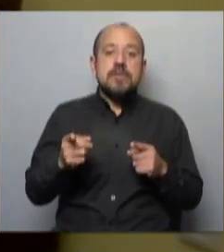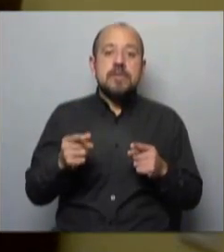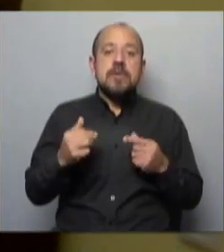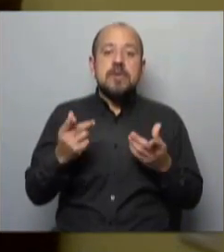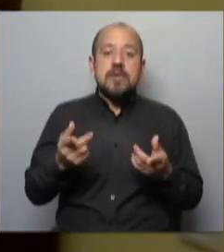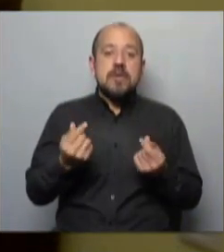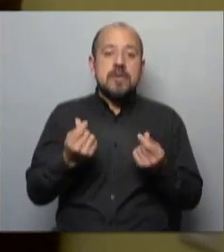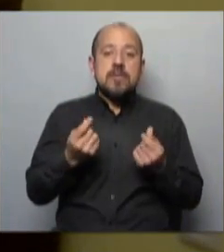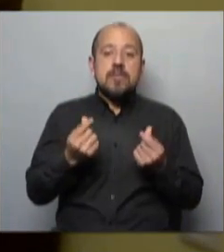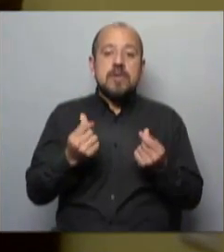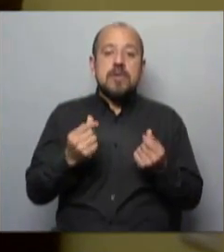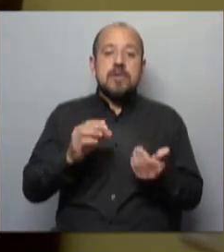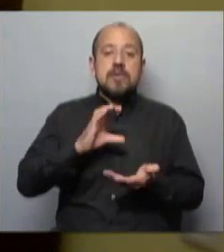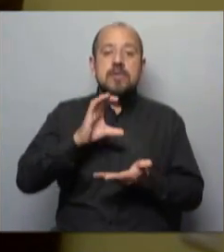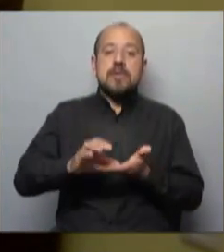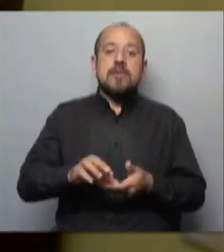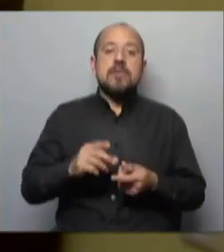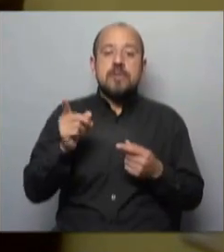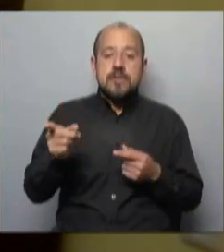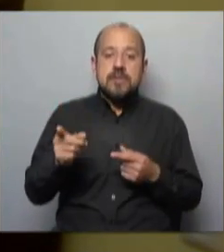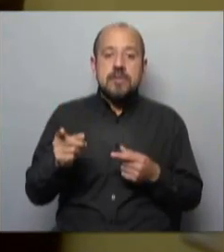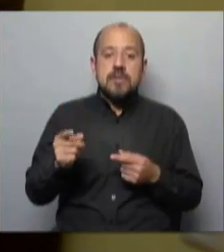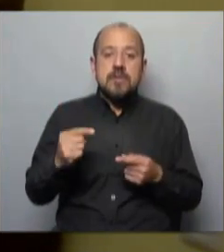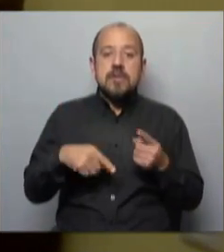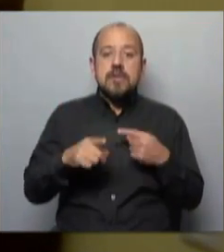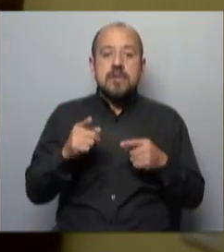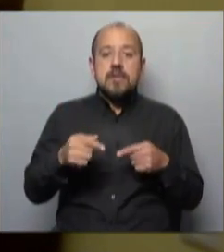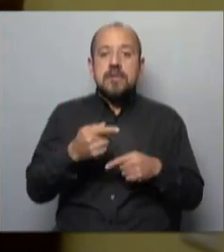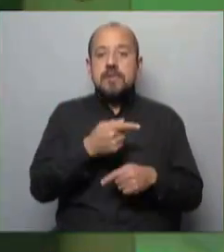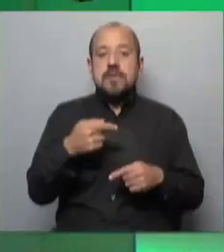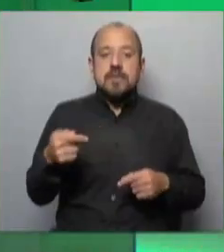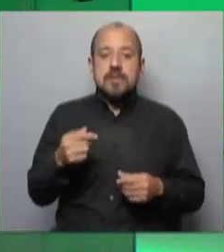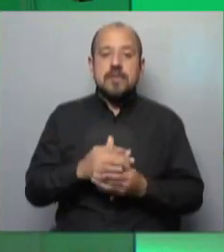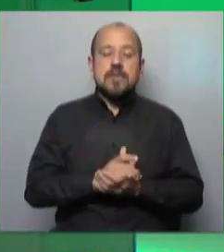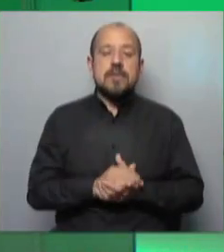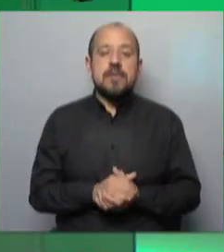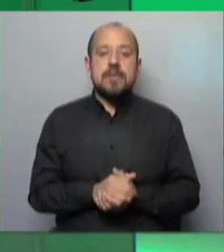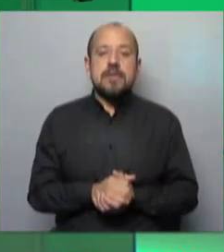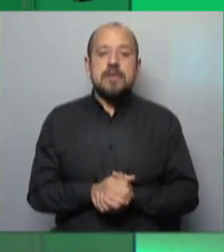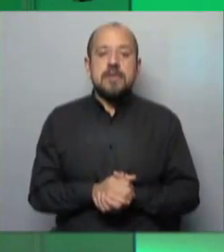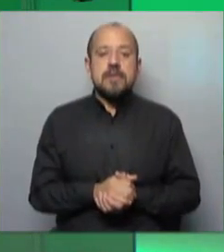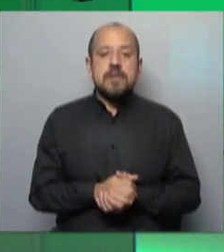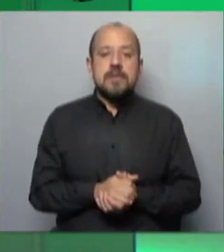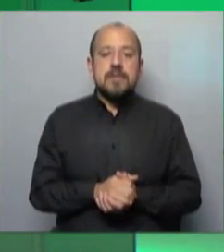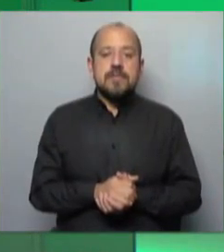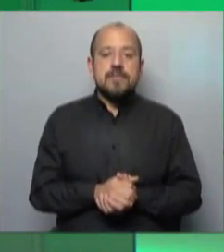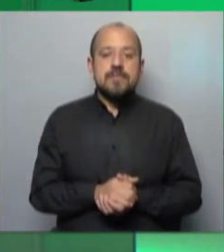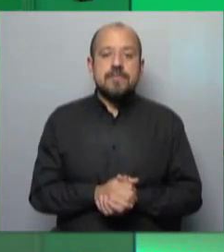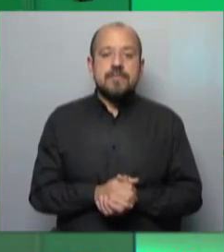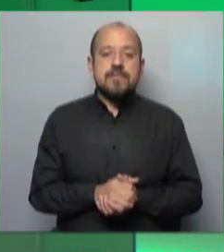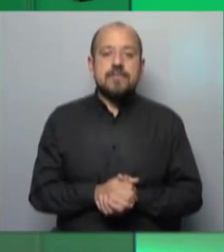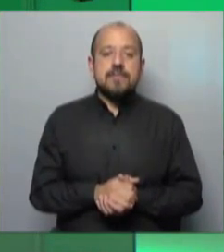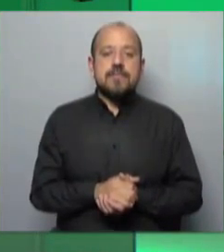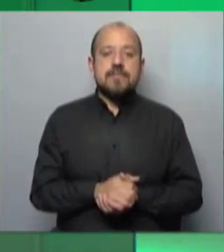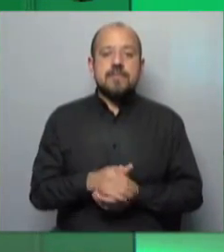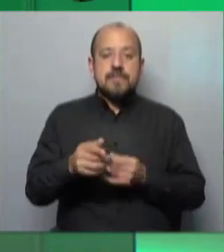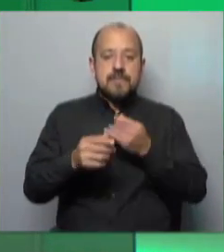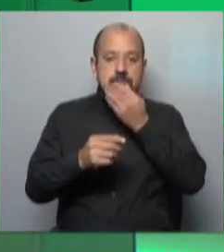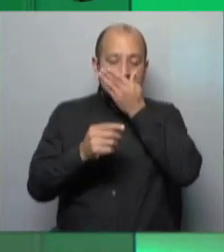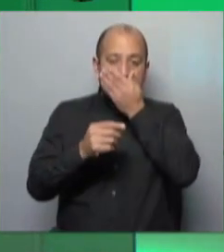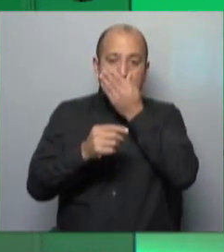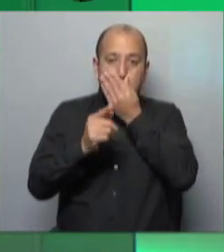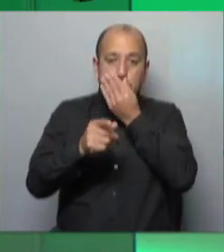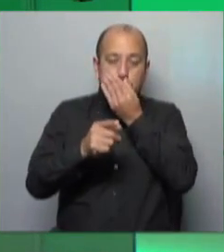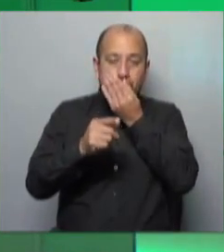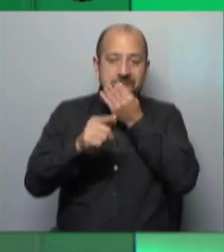montón de dinero todos juntos creo que para ellos es una excelente semana bueno lo que dice gómez julieta es que van a recibir este dinero